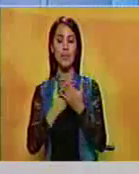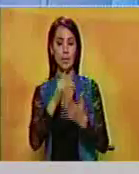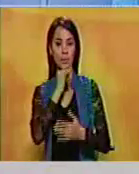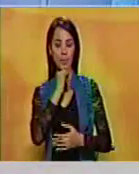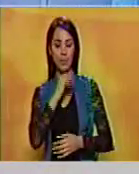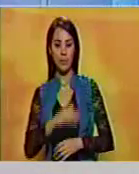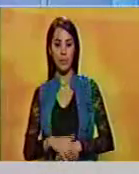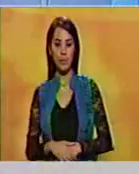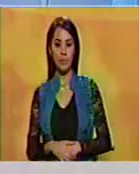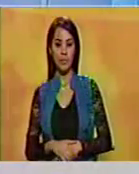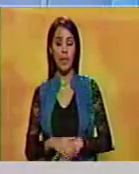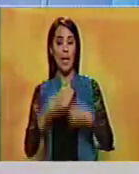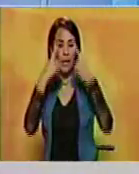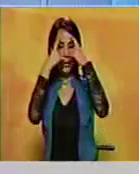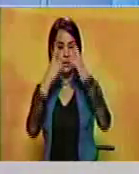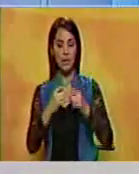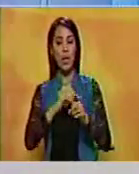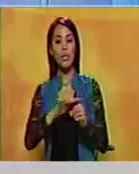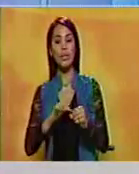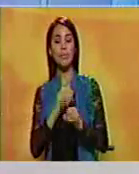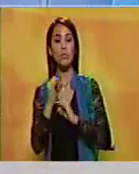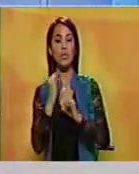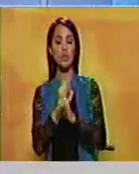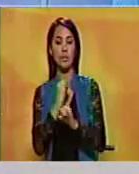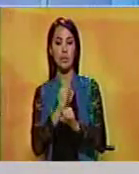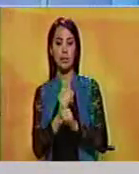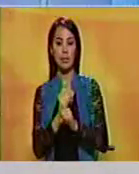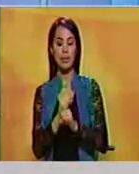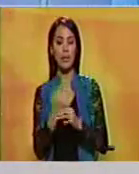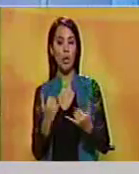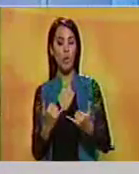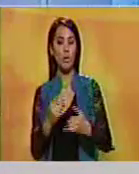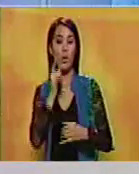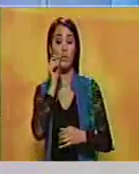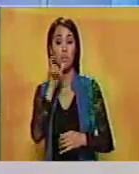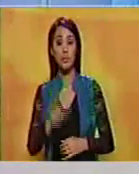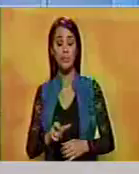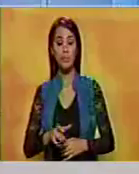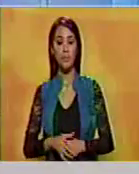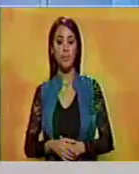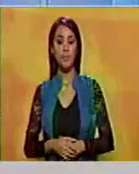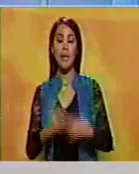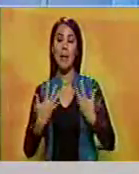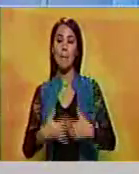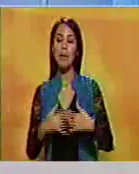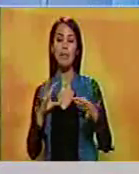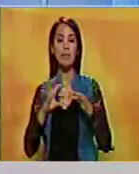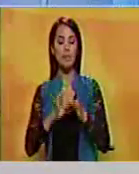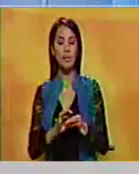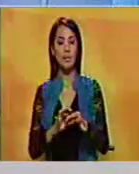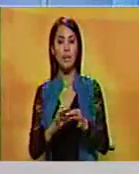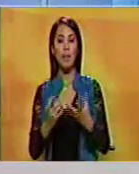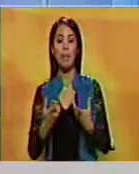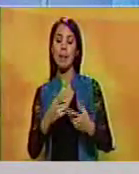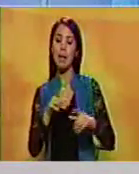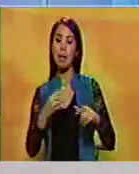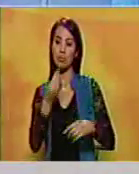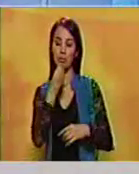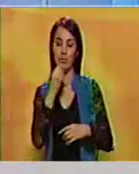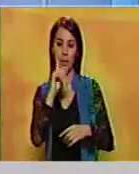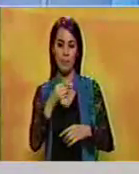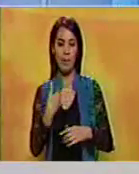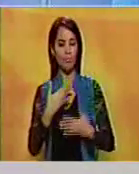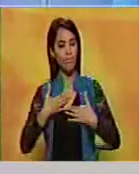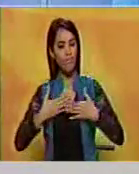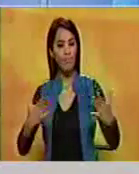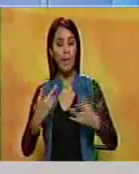se suscribe se es superintendente de cripto activos y actividades conexas carlos vargas informó que empresas asociadas al sector sanitario alimentario tienen la disposición